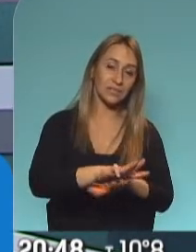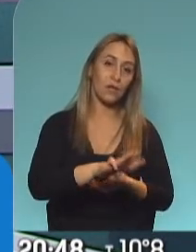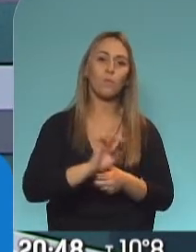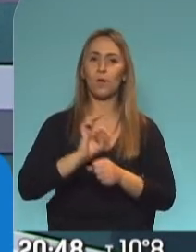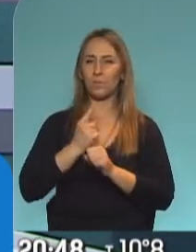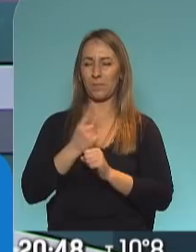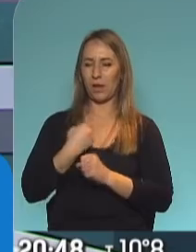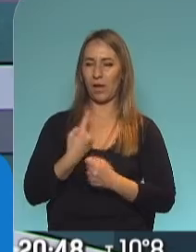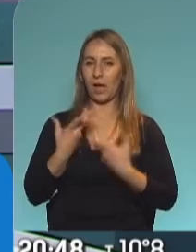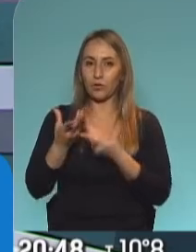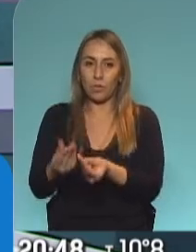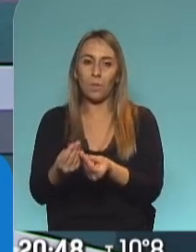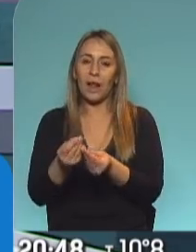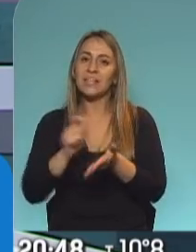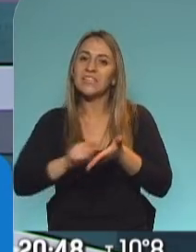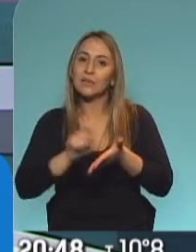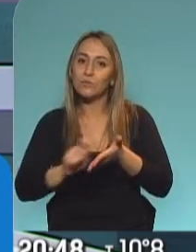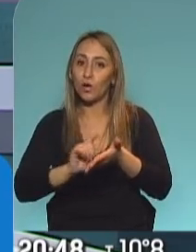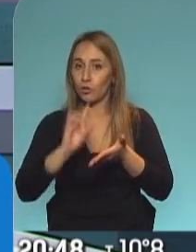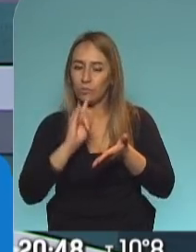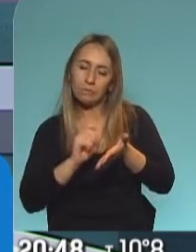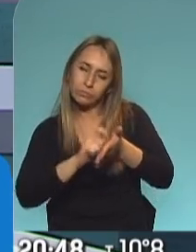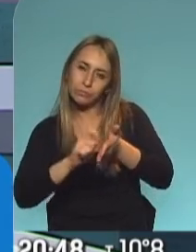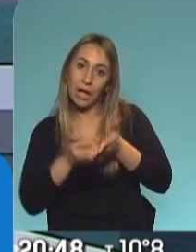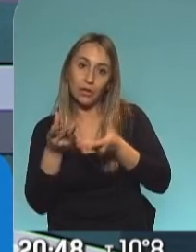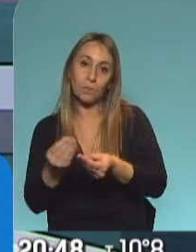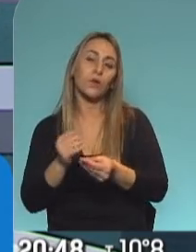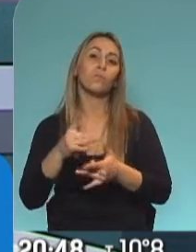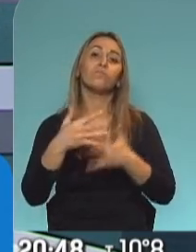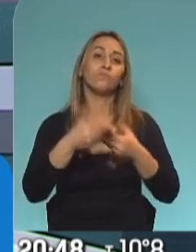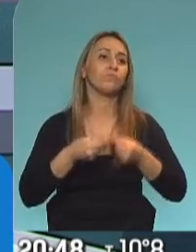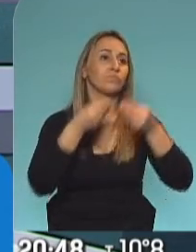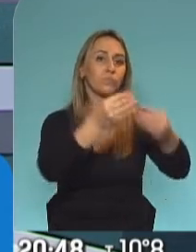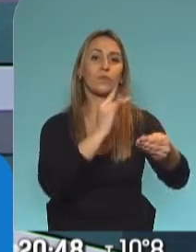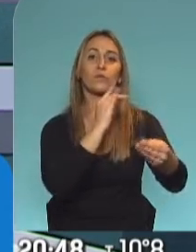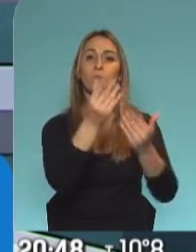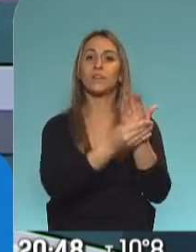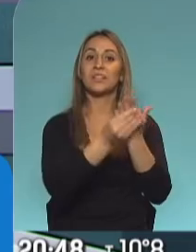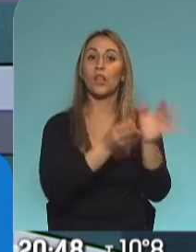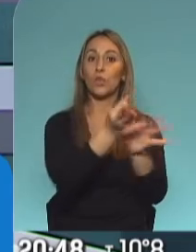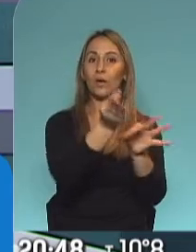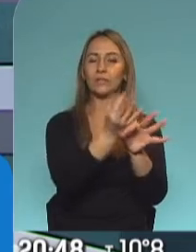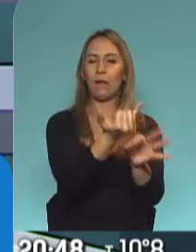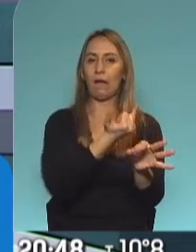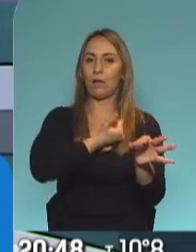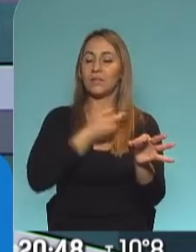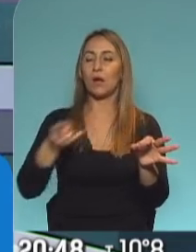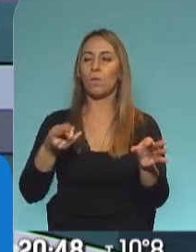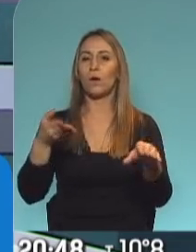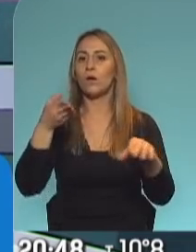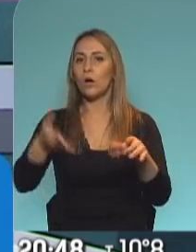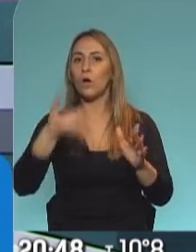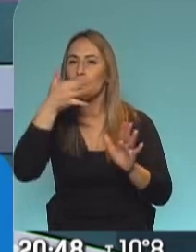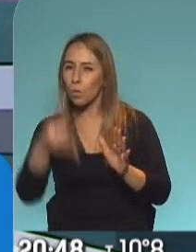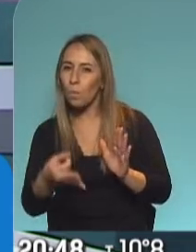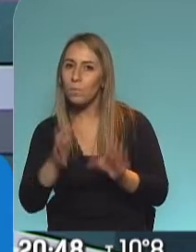damos una mano para que te inscribas, pero después el Ministerio de Educación, si es que sos universitario, nos va diciendo a nosotros si vas cumpliendo con las